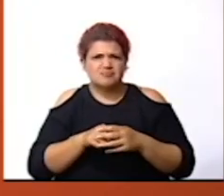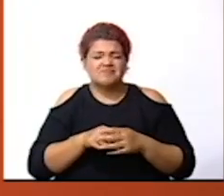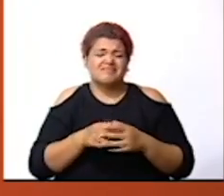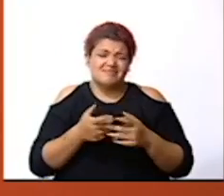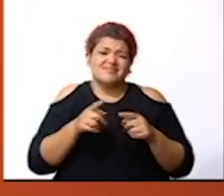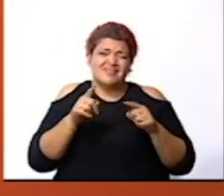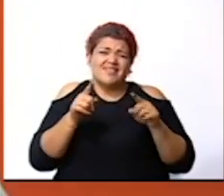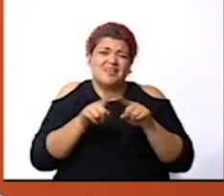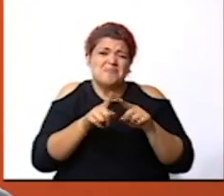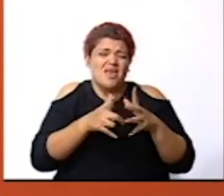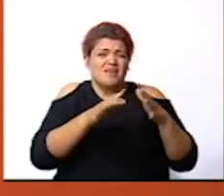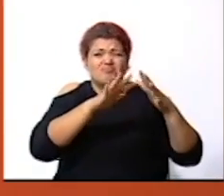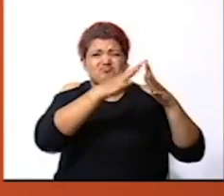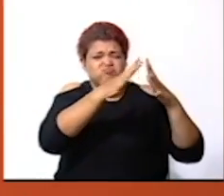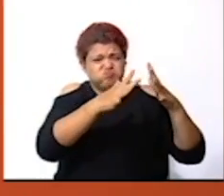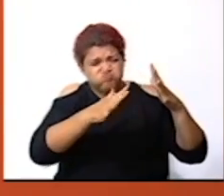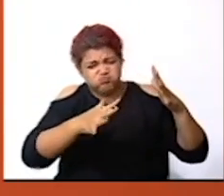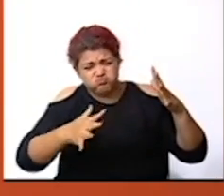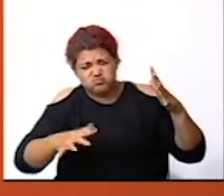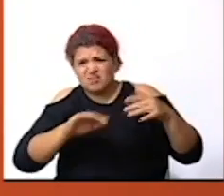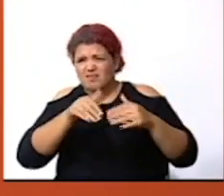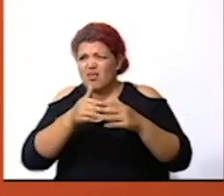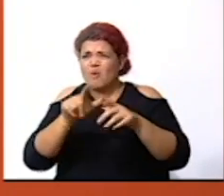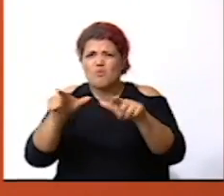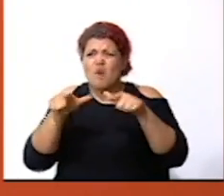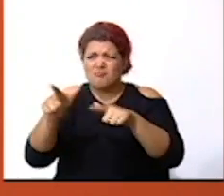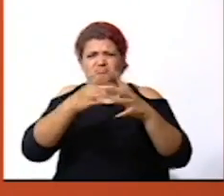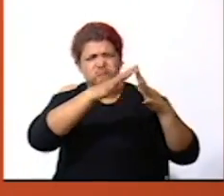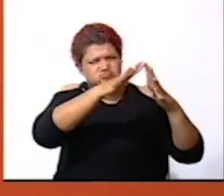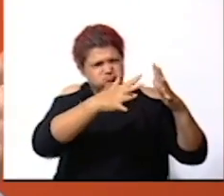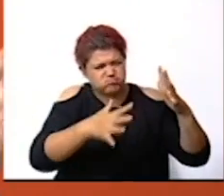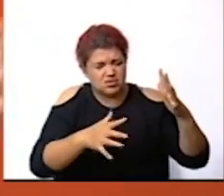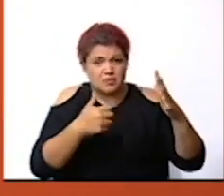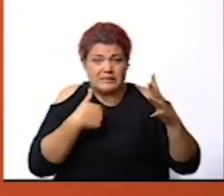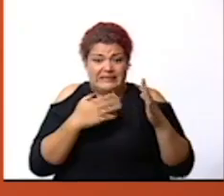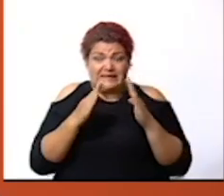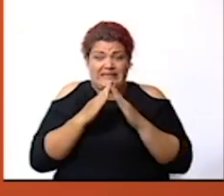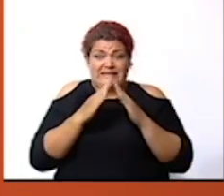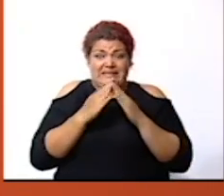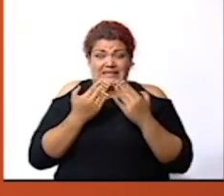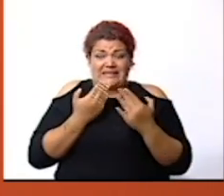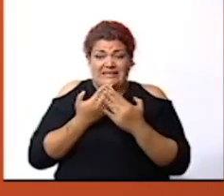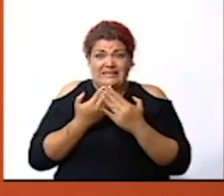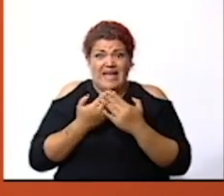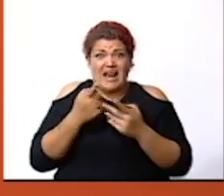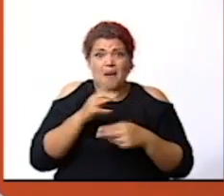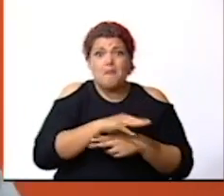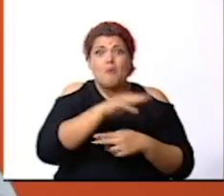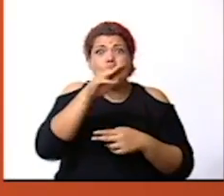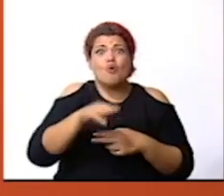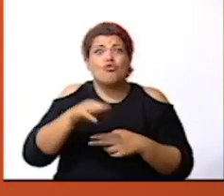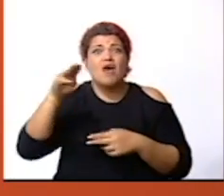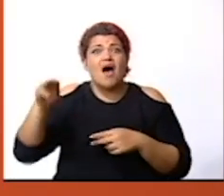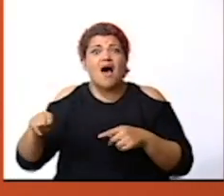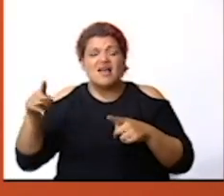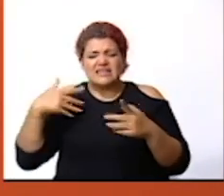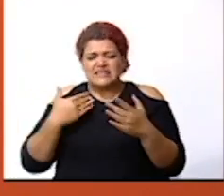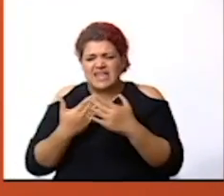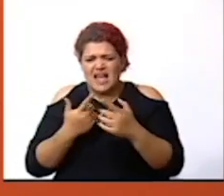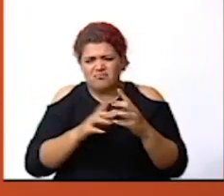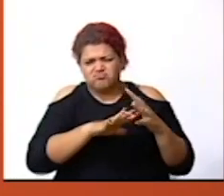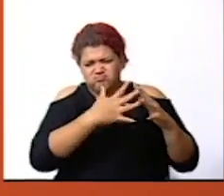deslizamientos por todo lado más si nuestras casas están cerca de las montañas para evitar los